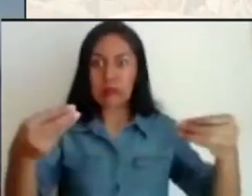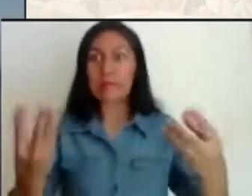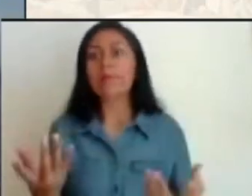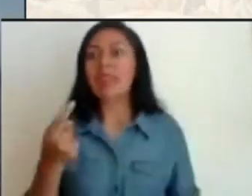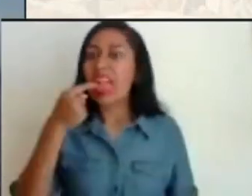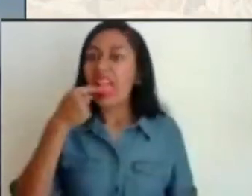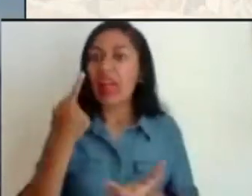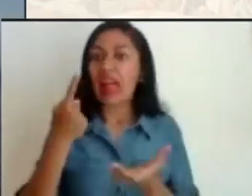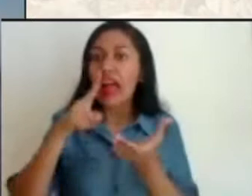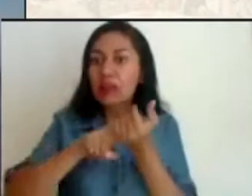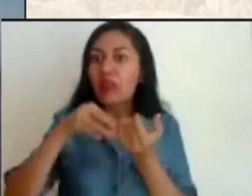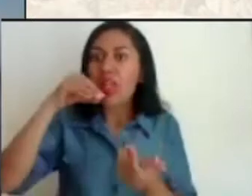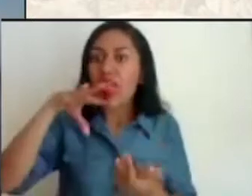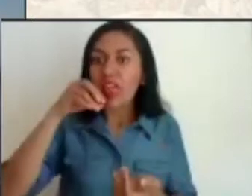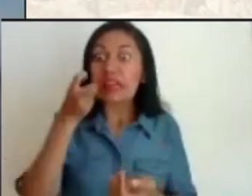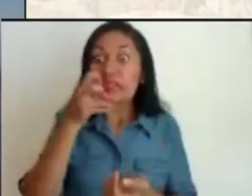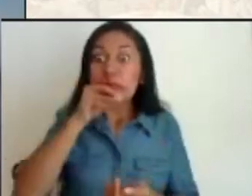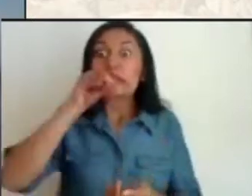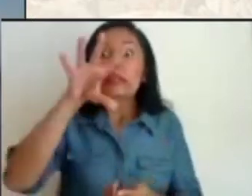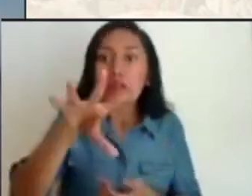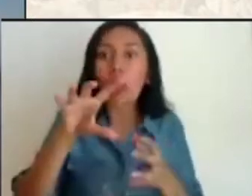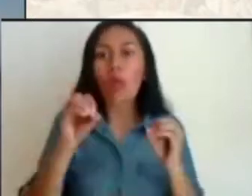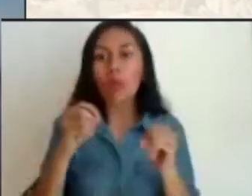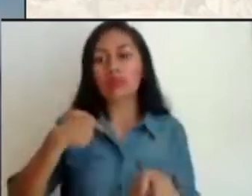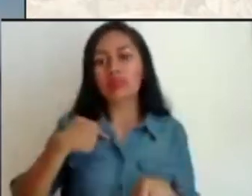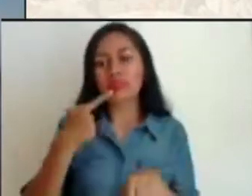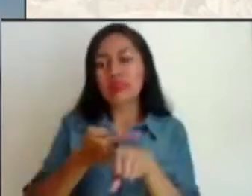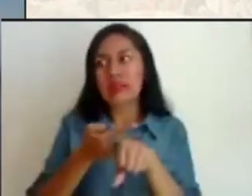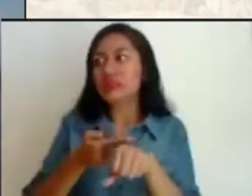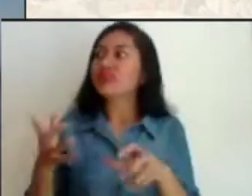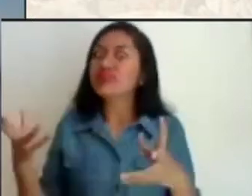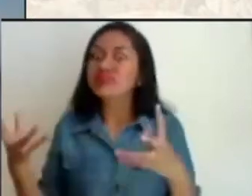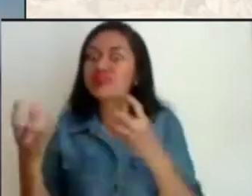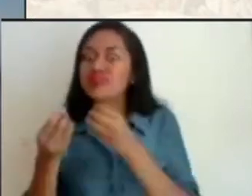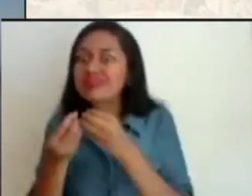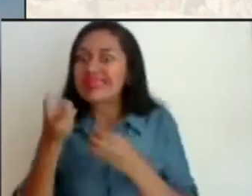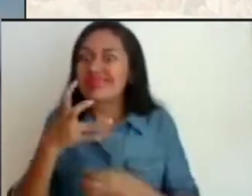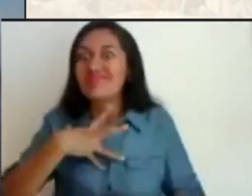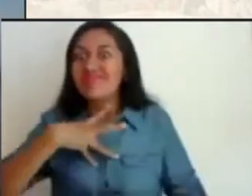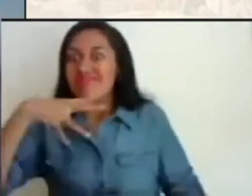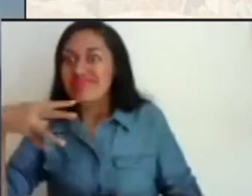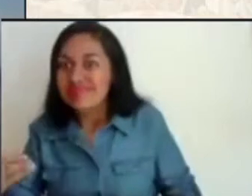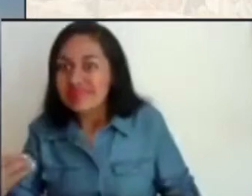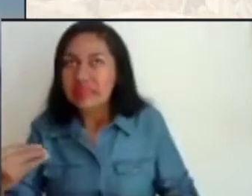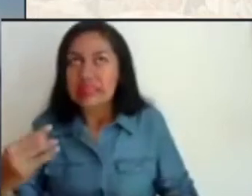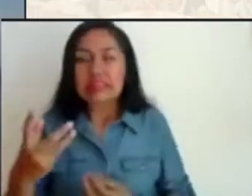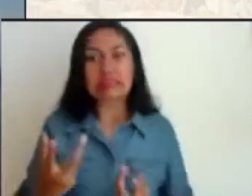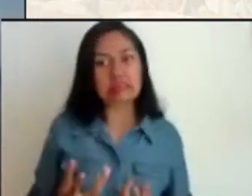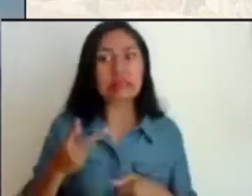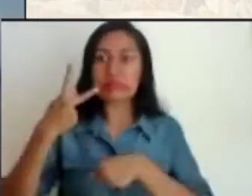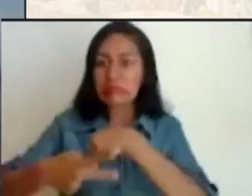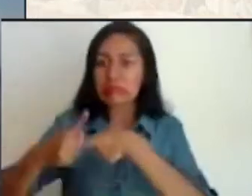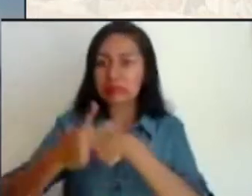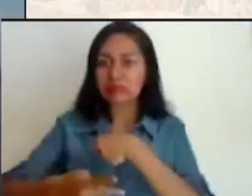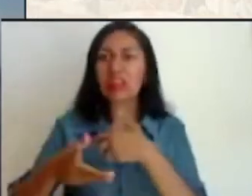del contacto con los enfermos se pasaba de una gente a otra, se tomaron las grandes medidas que eran el aislamiento a partir de